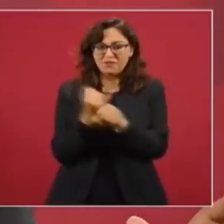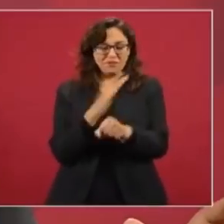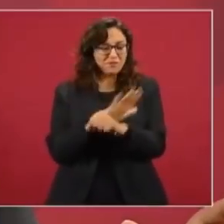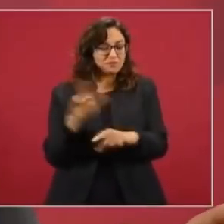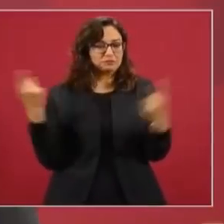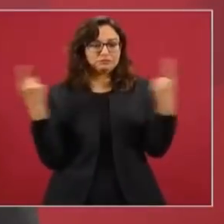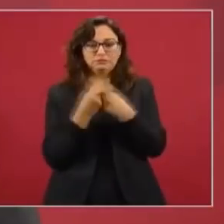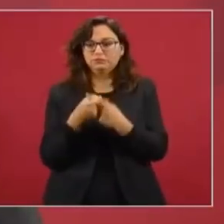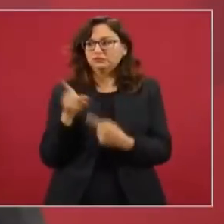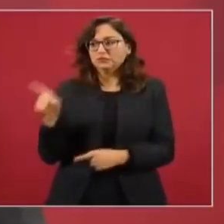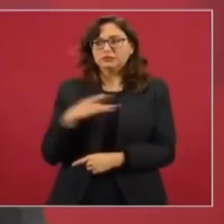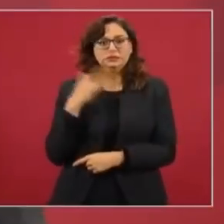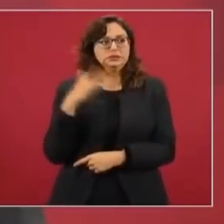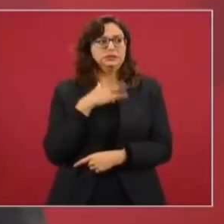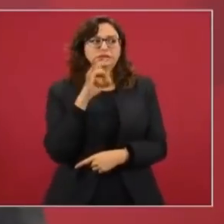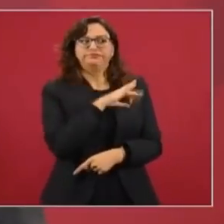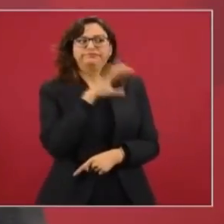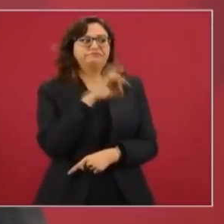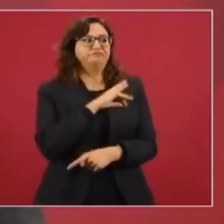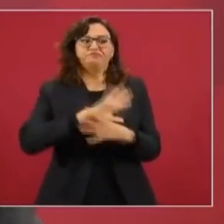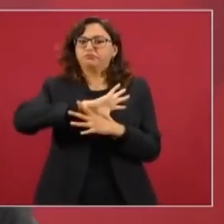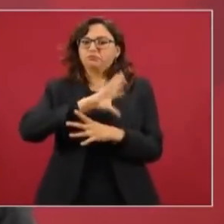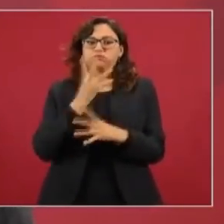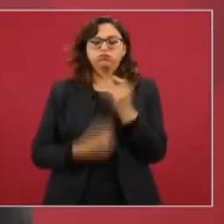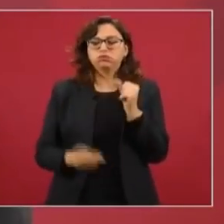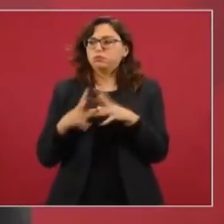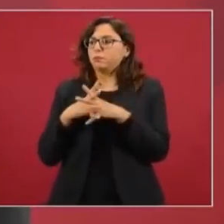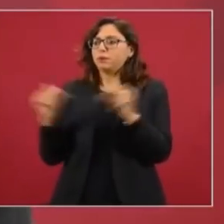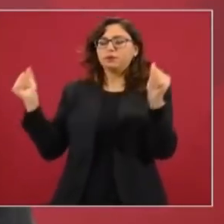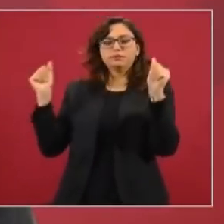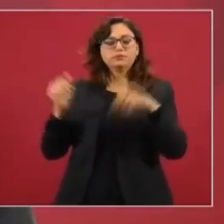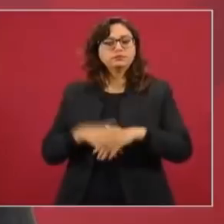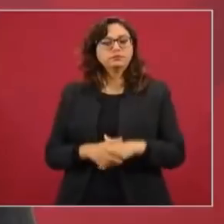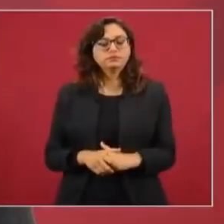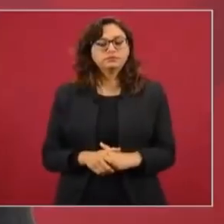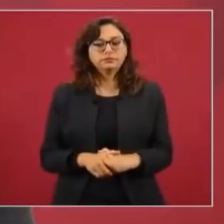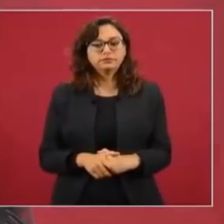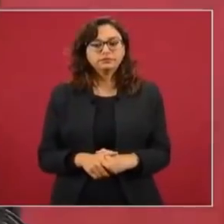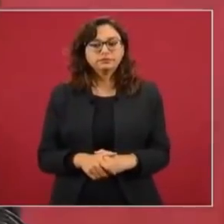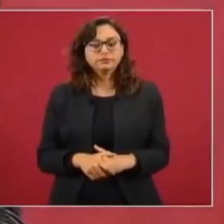hasta desaparecía, no se le encontraba,